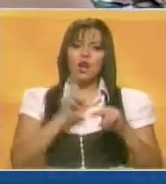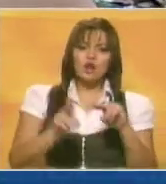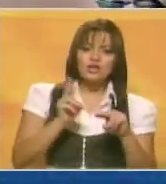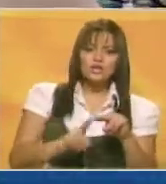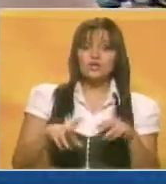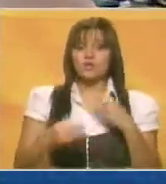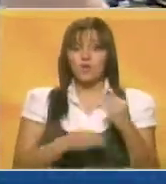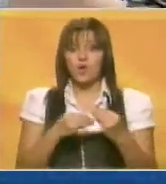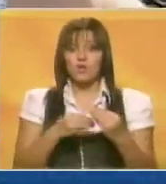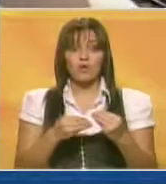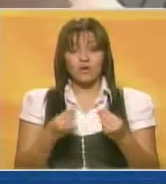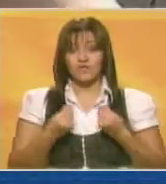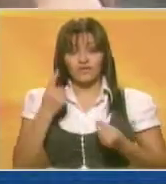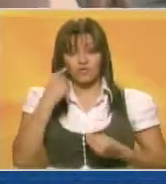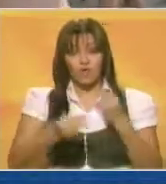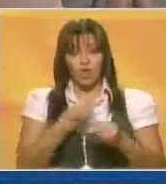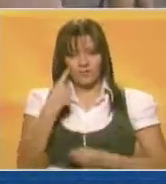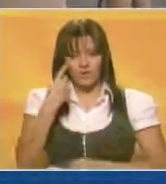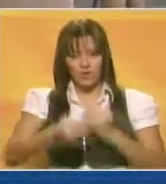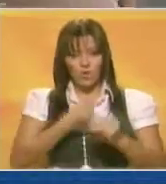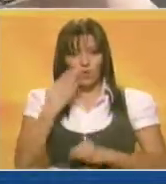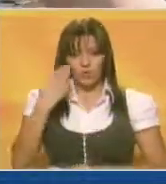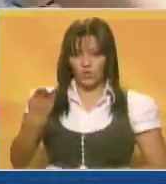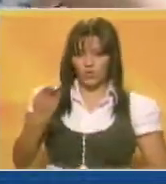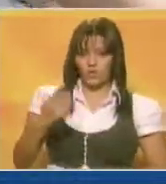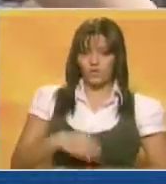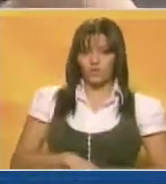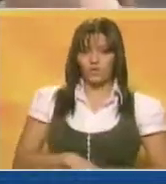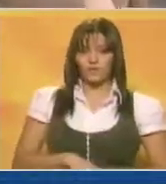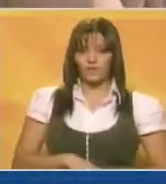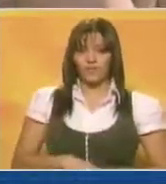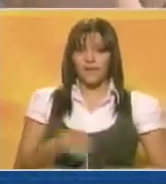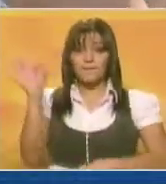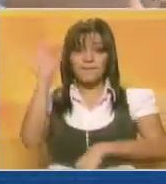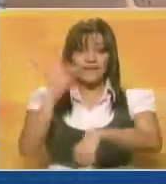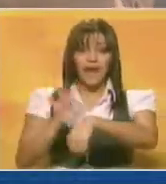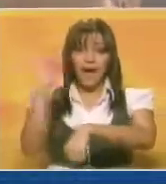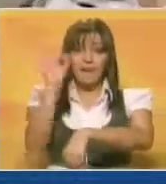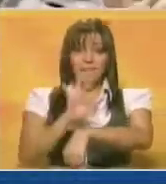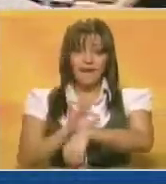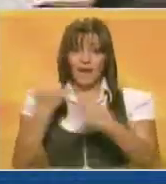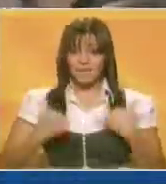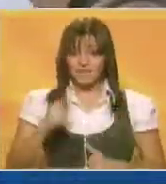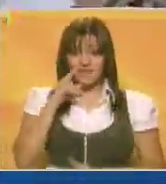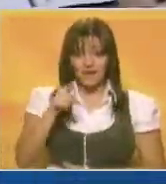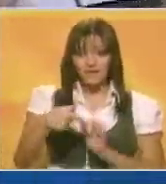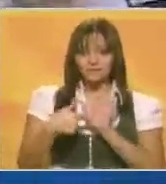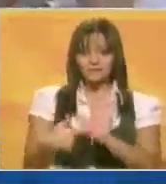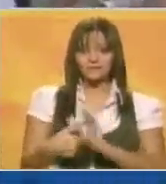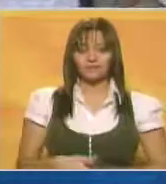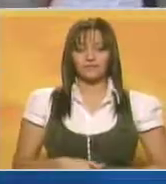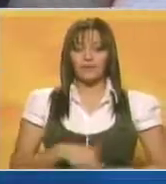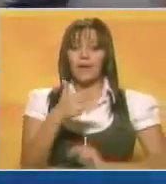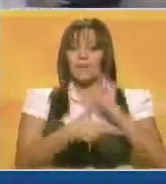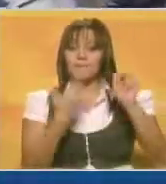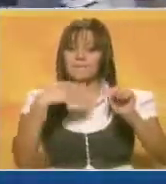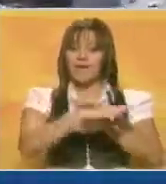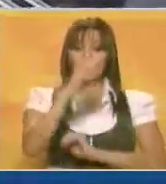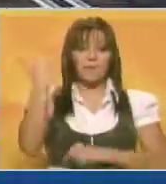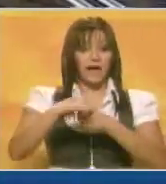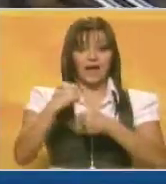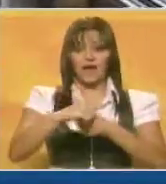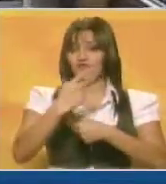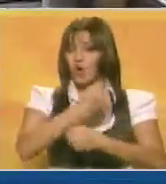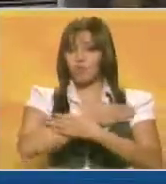noche? Imagínense de todo. Figúrense cómo está mi hija. De las picadas de San Juan. El metro de Maracaibo no abrió sus